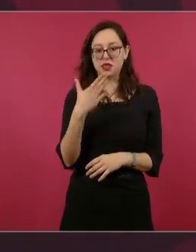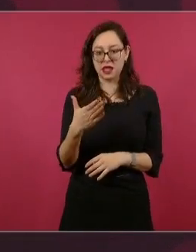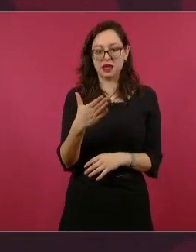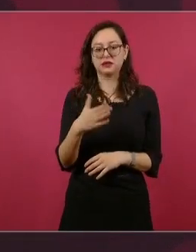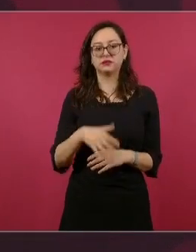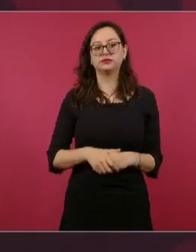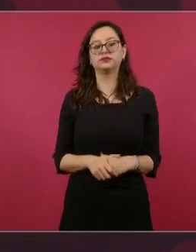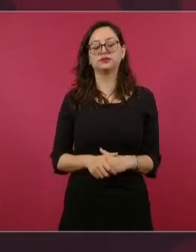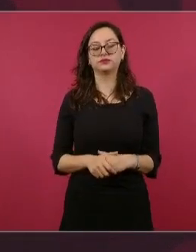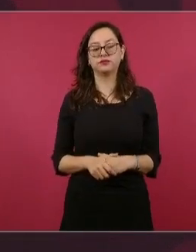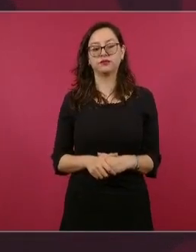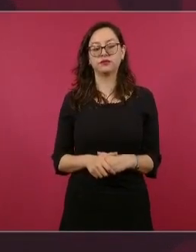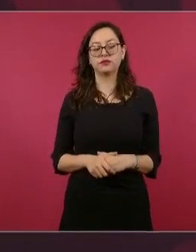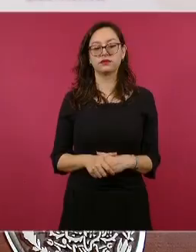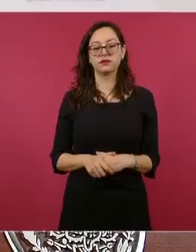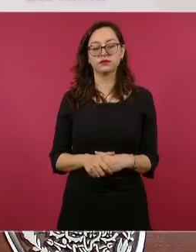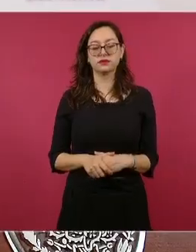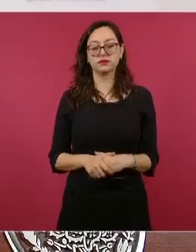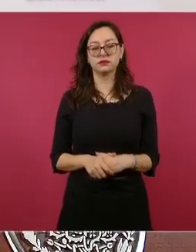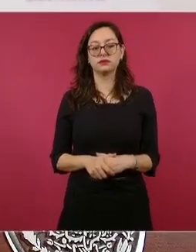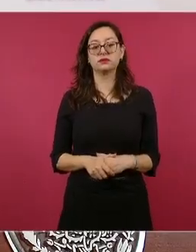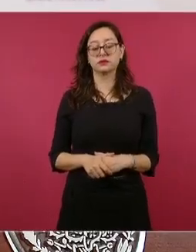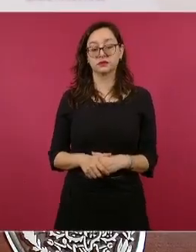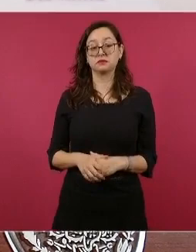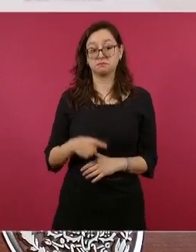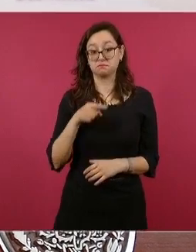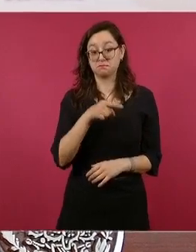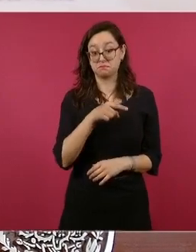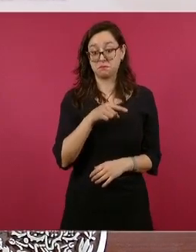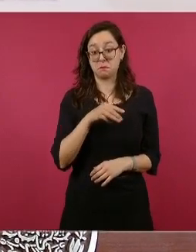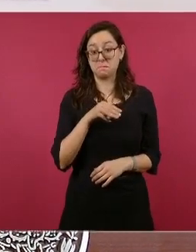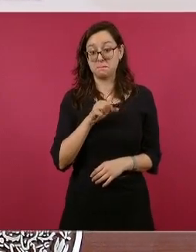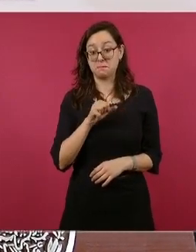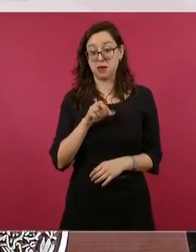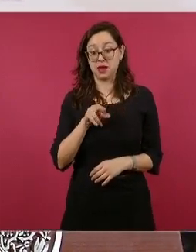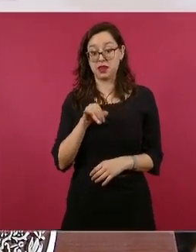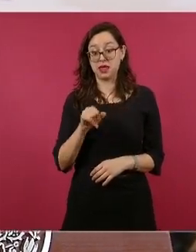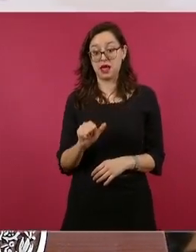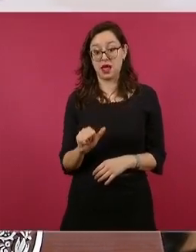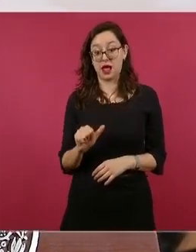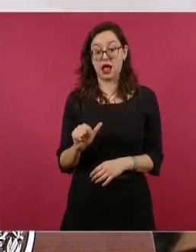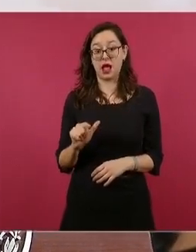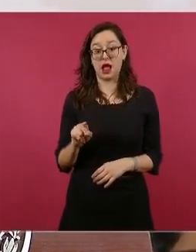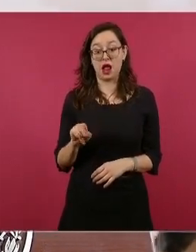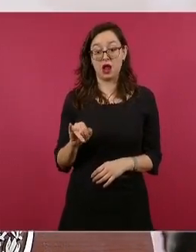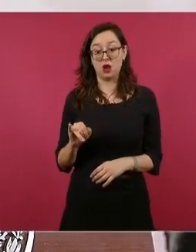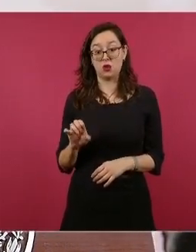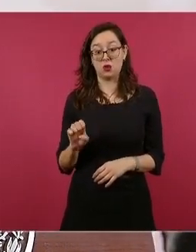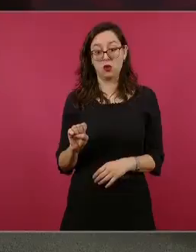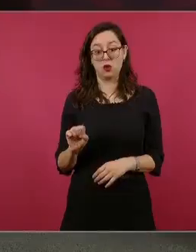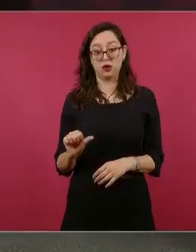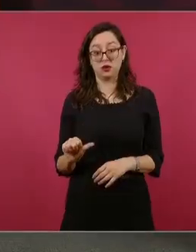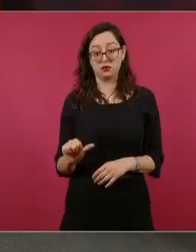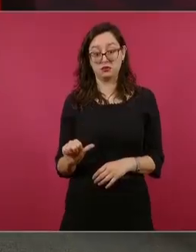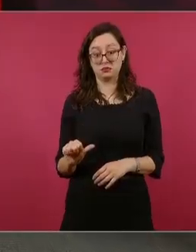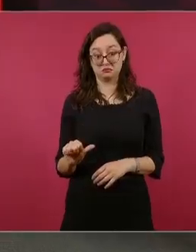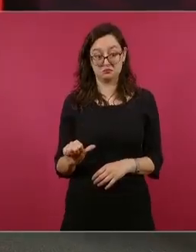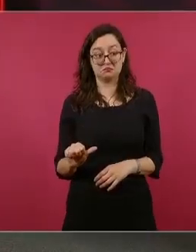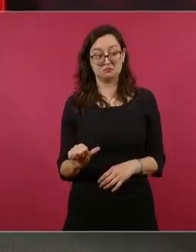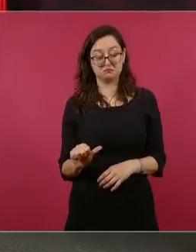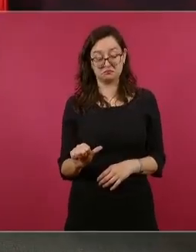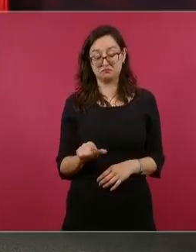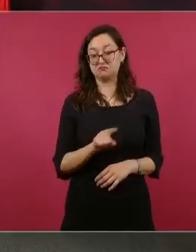y el caso de María Luisa como tú lo has